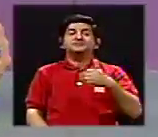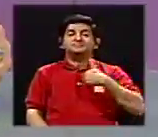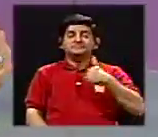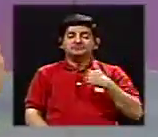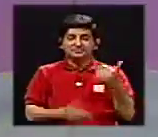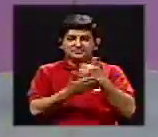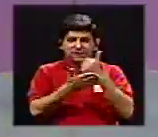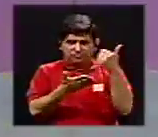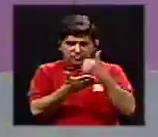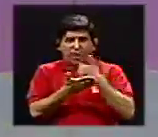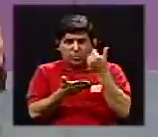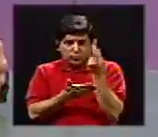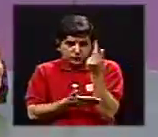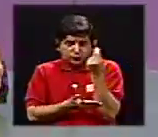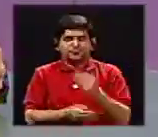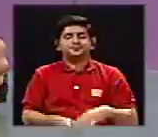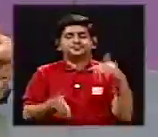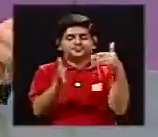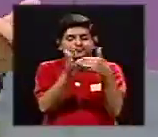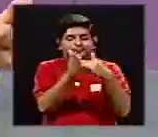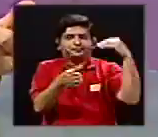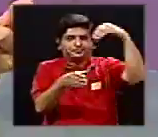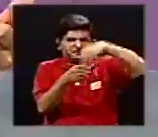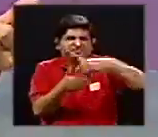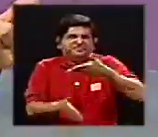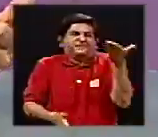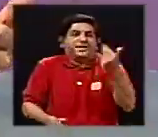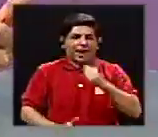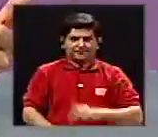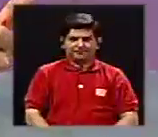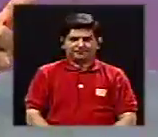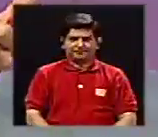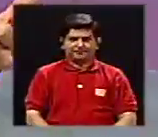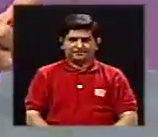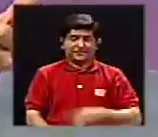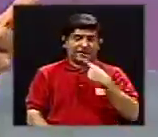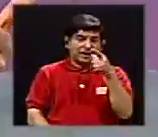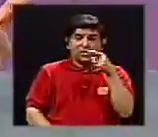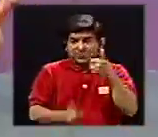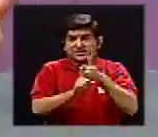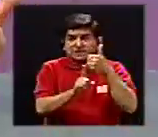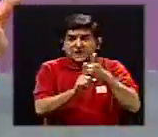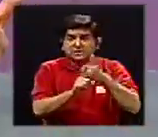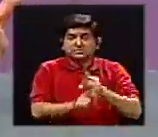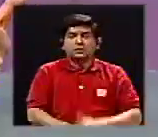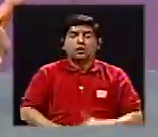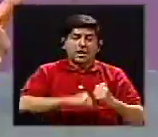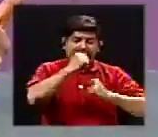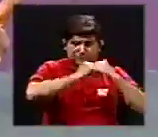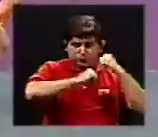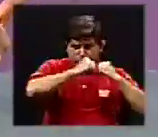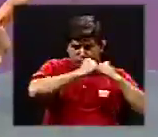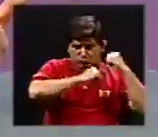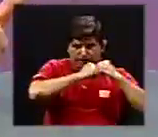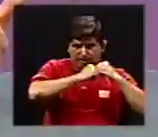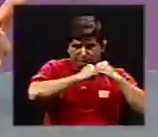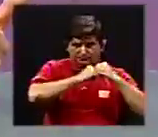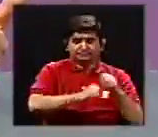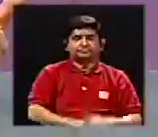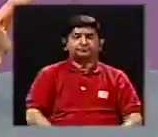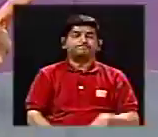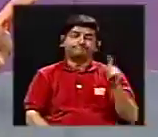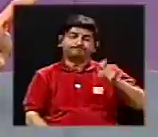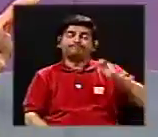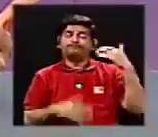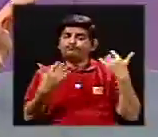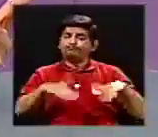con recursos para reinvertir en qué, y que lo manifiesta ahí mismo, en infraestructura, que es